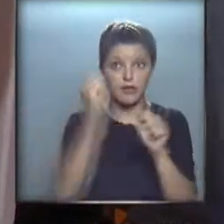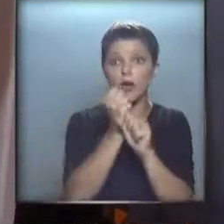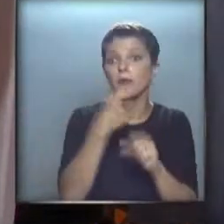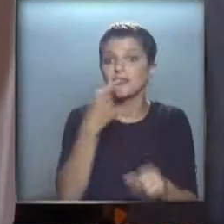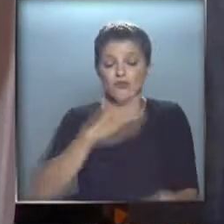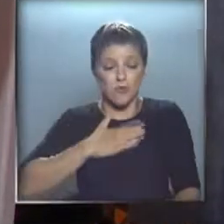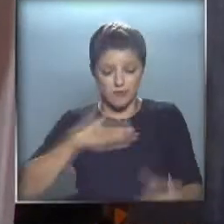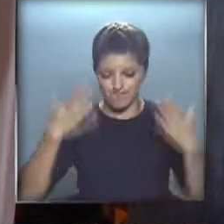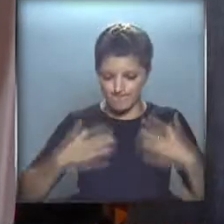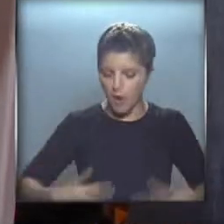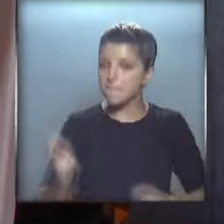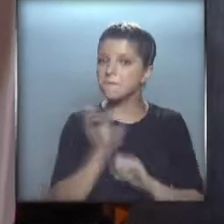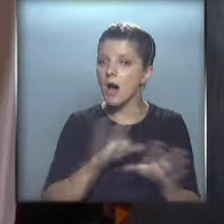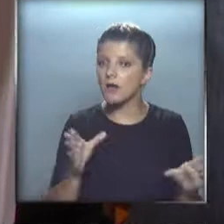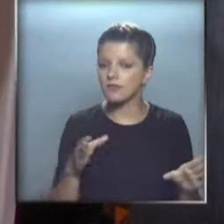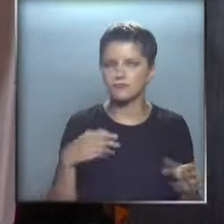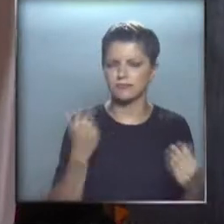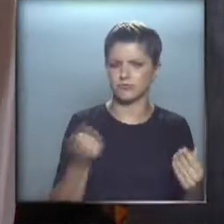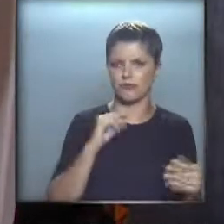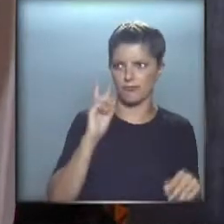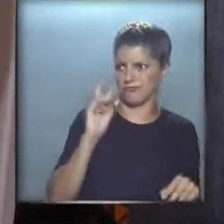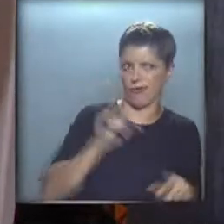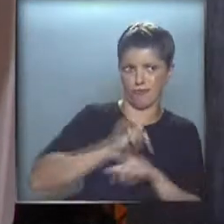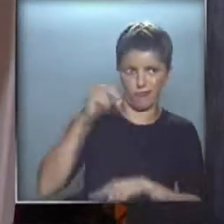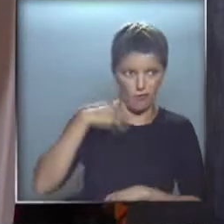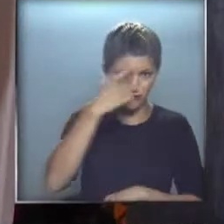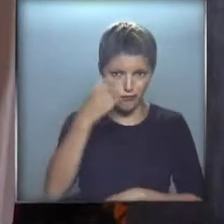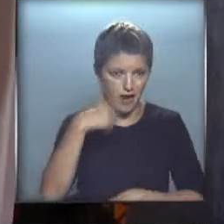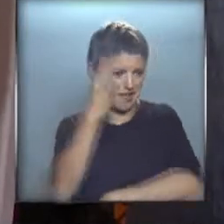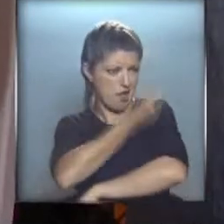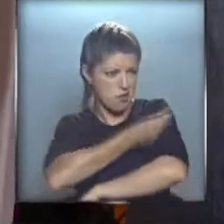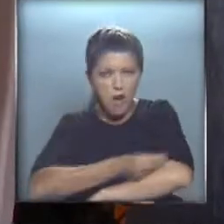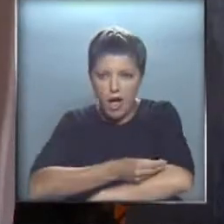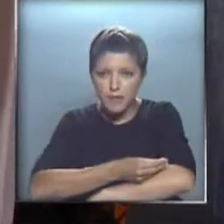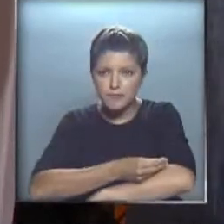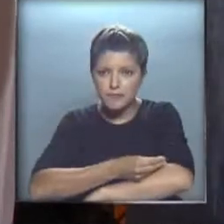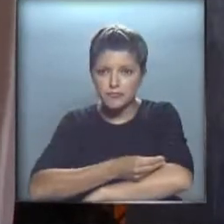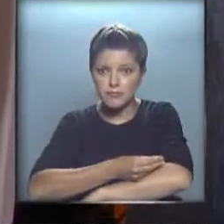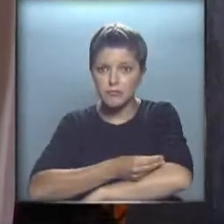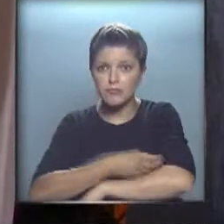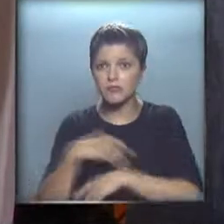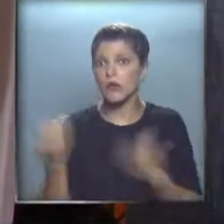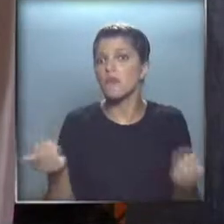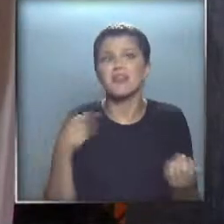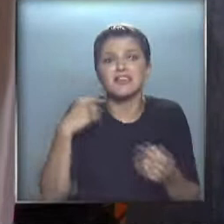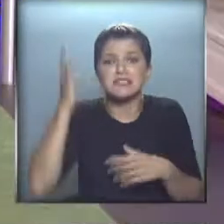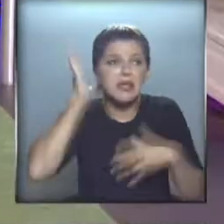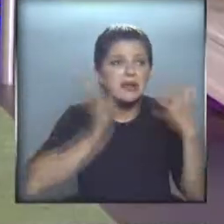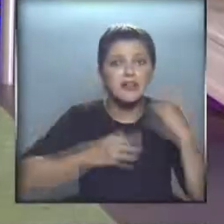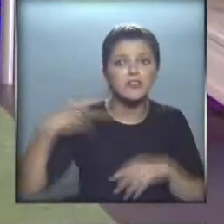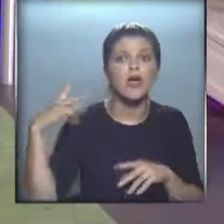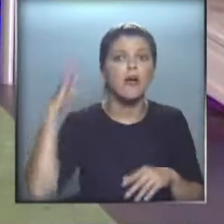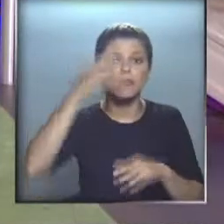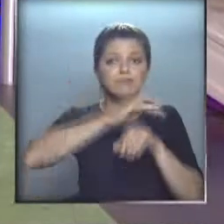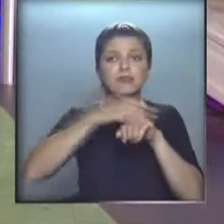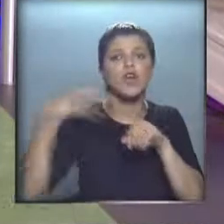pero muchos veo, muchos colectiveros veo con tatuajes, muchos, y ¿por qué se tienen que cortar los